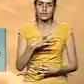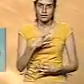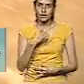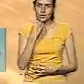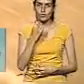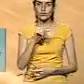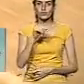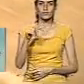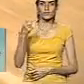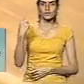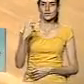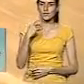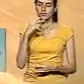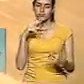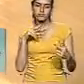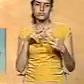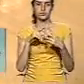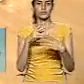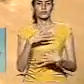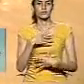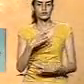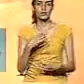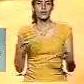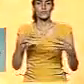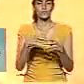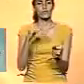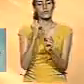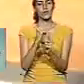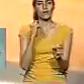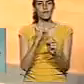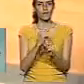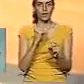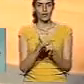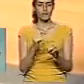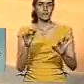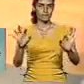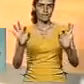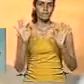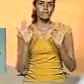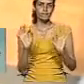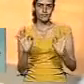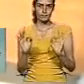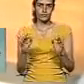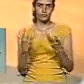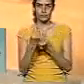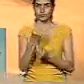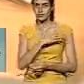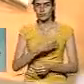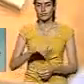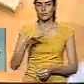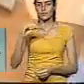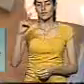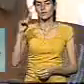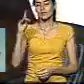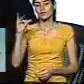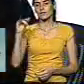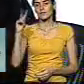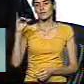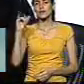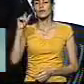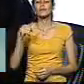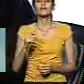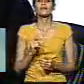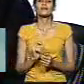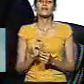la semana pasada un encuentro bien interesante, una reunión de trabajo, donde precisamente con el presidente Cabín, el director de armas explosivos, los diputados